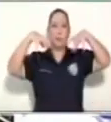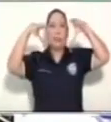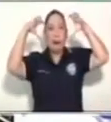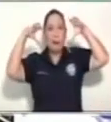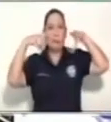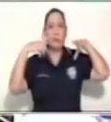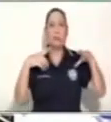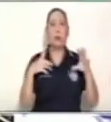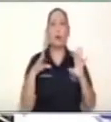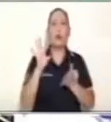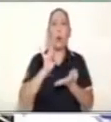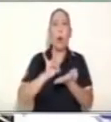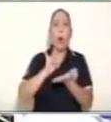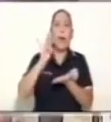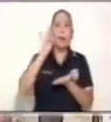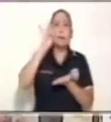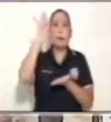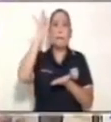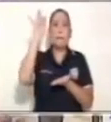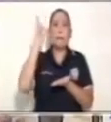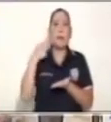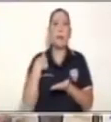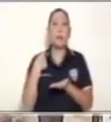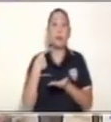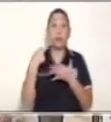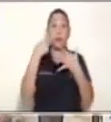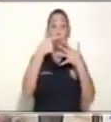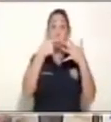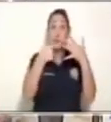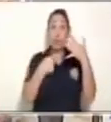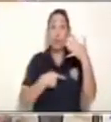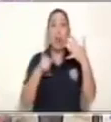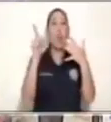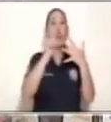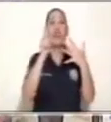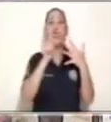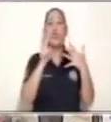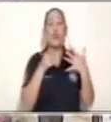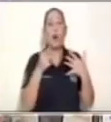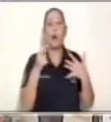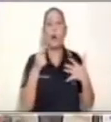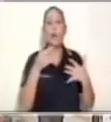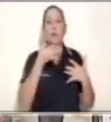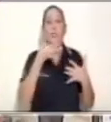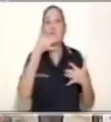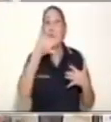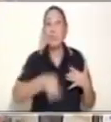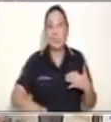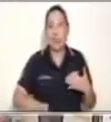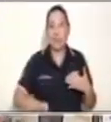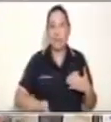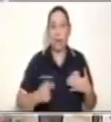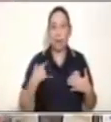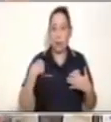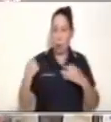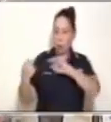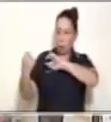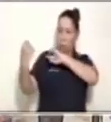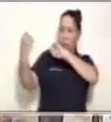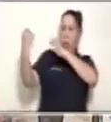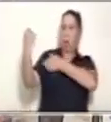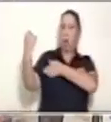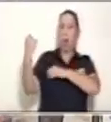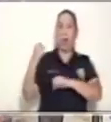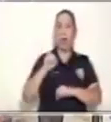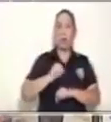ejemplo, las películas de Thor, que ya sabemos que es un personaje místico, que tiene poderes, que saca rayos y que los